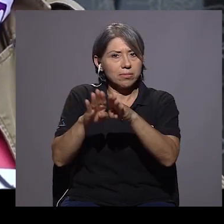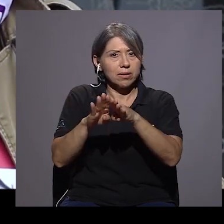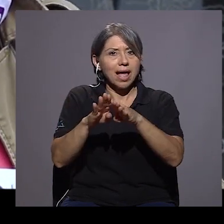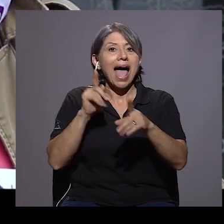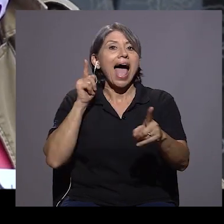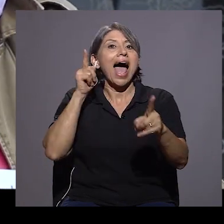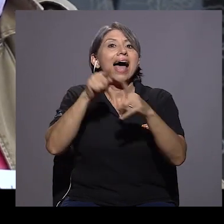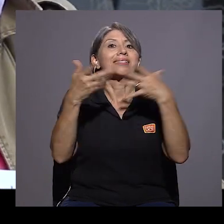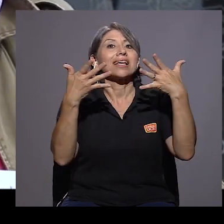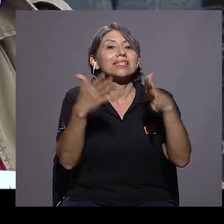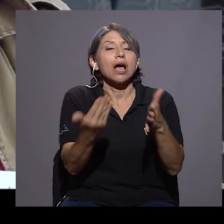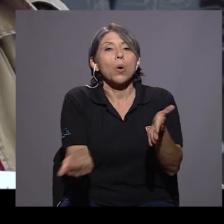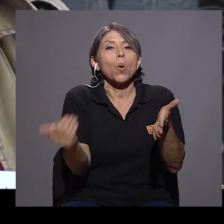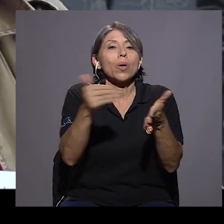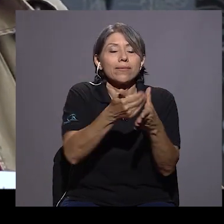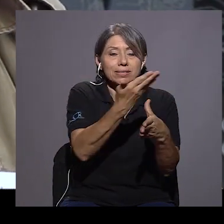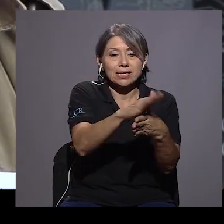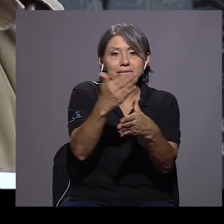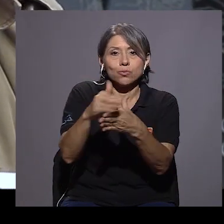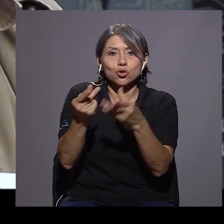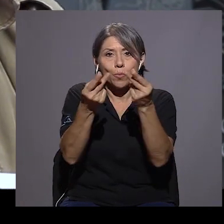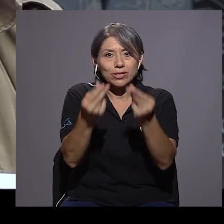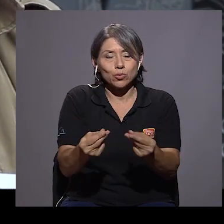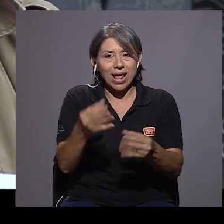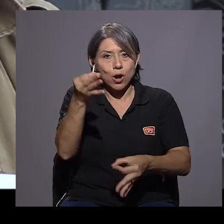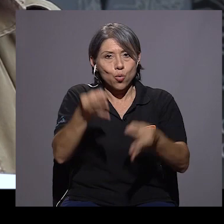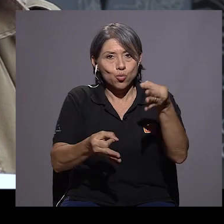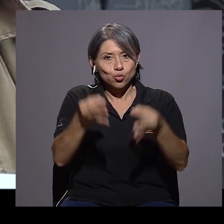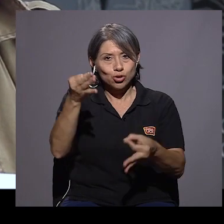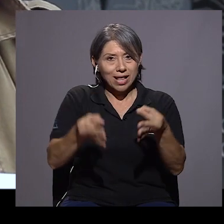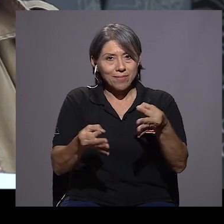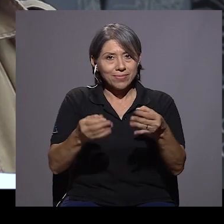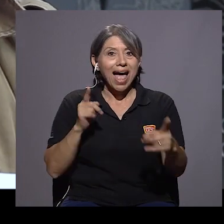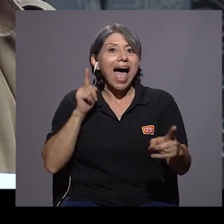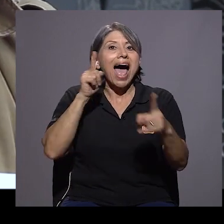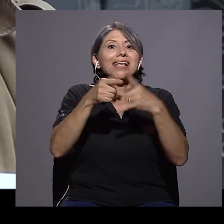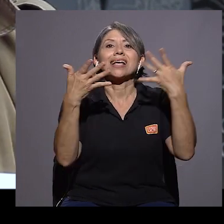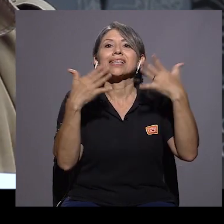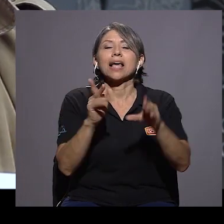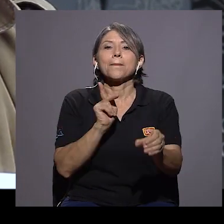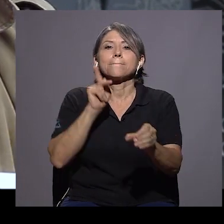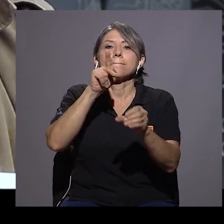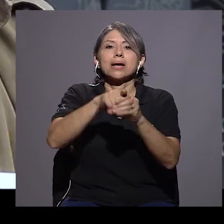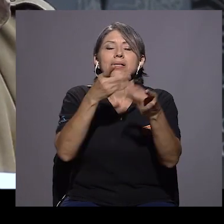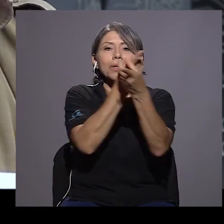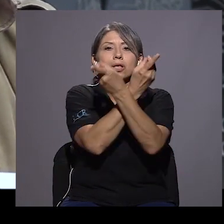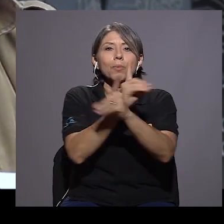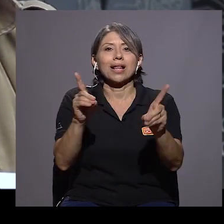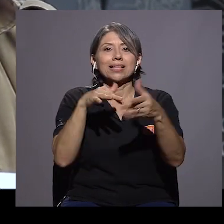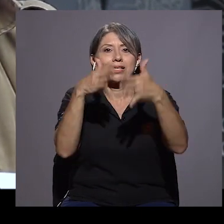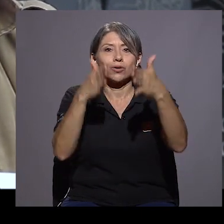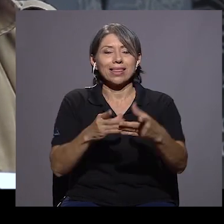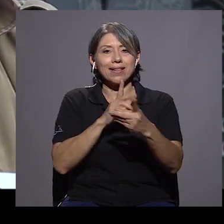medidas necesarias hasta que haya una redistribución presupuestaria justa y hasta que haya una participación democrática